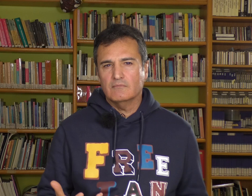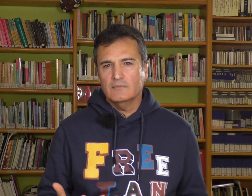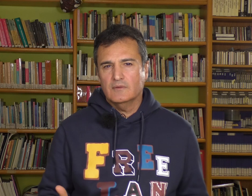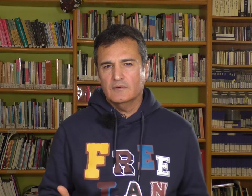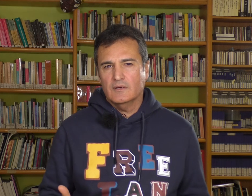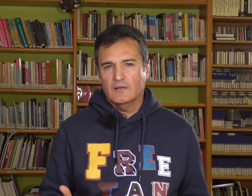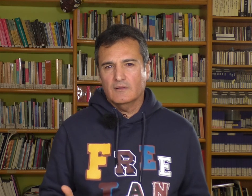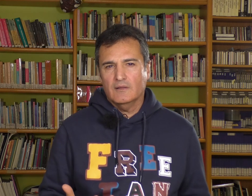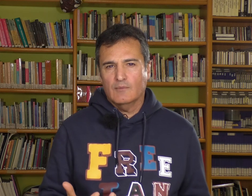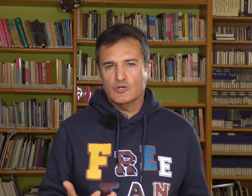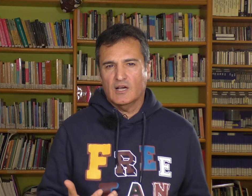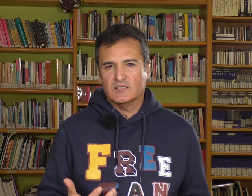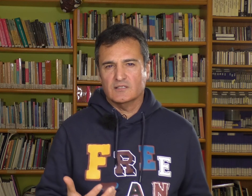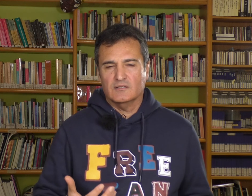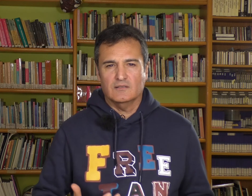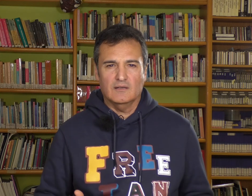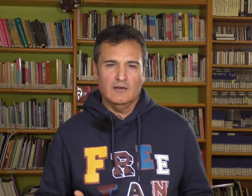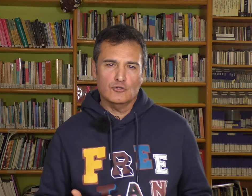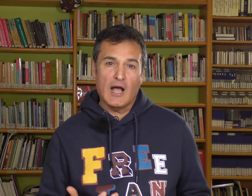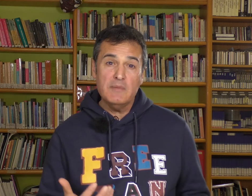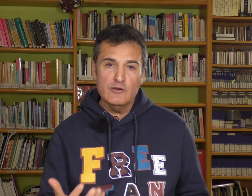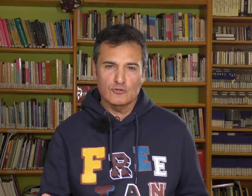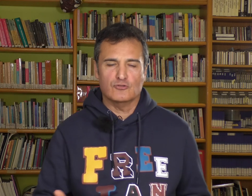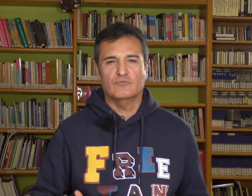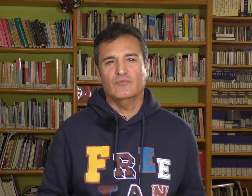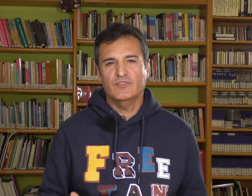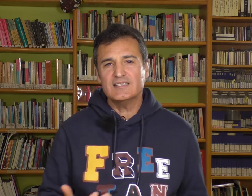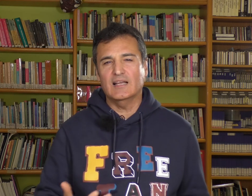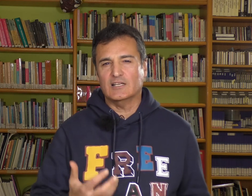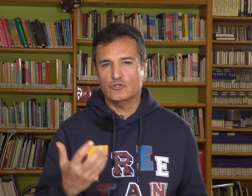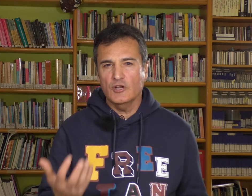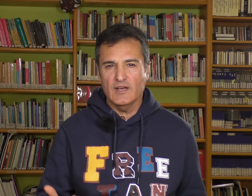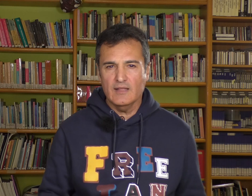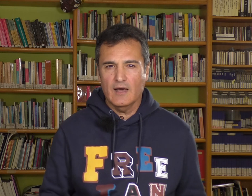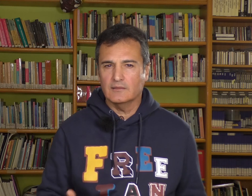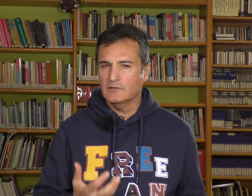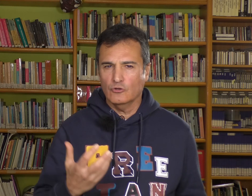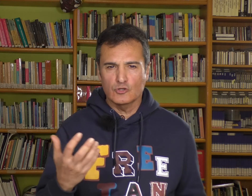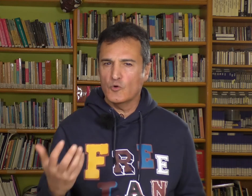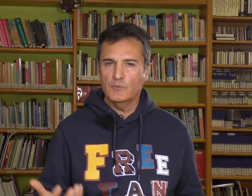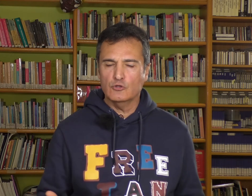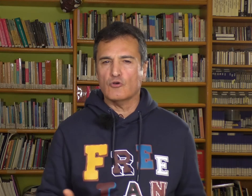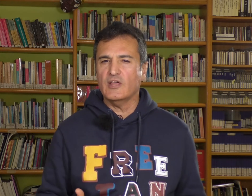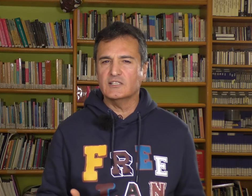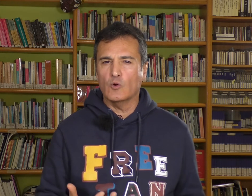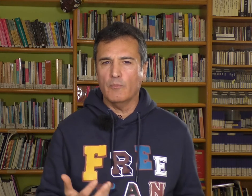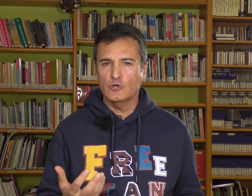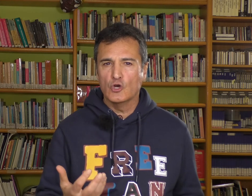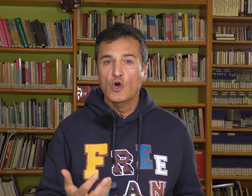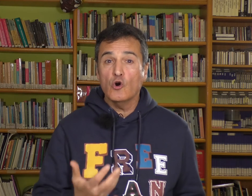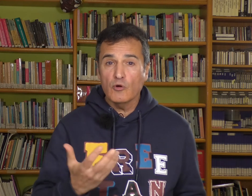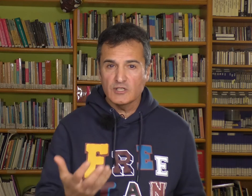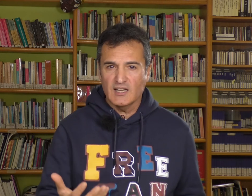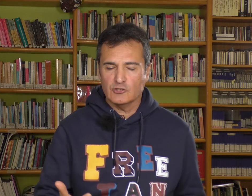serían, digamos, los caminos desde la solidaridad, tanto de los movimientos sociales